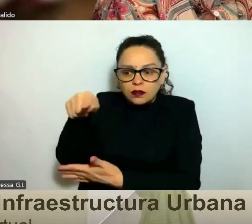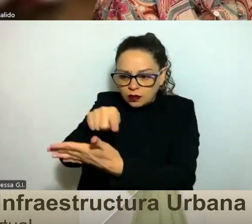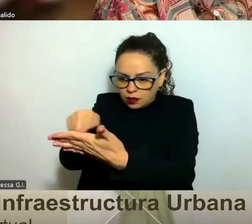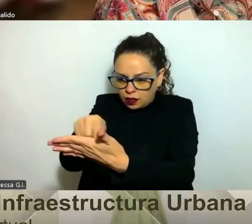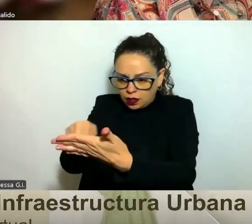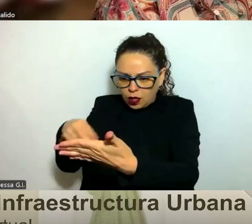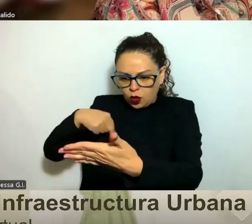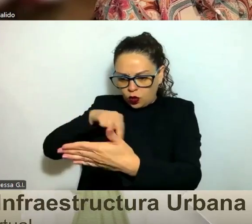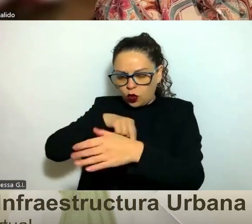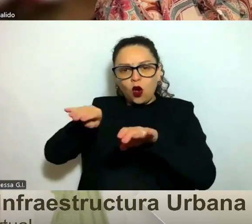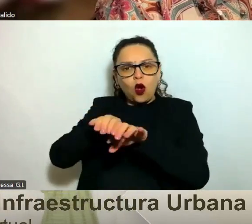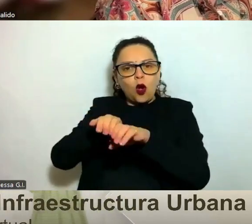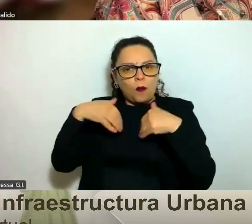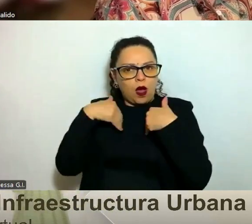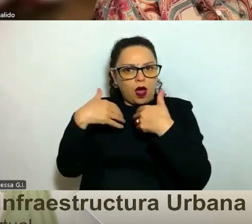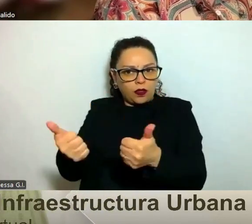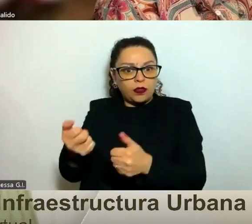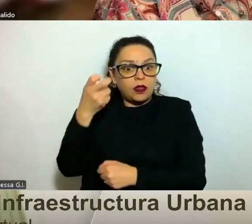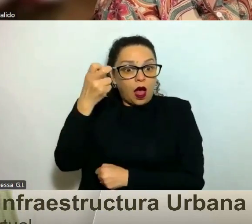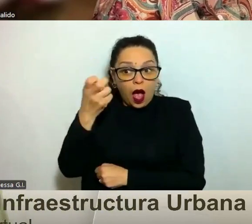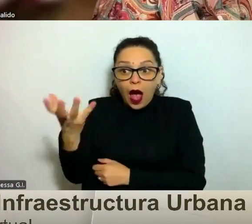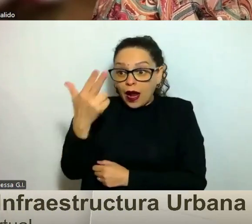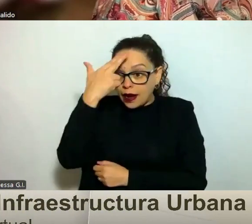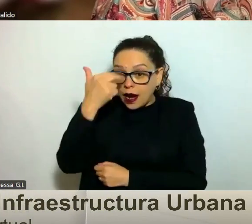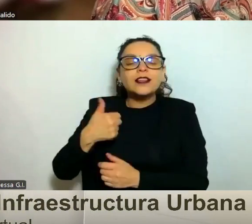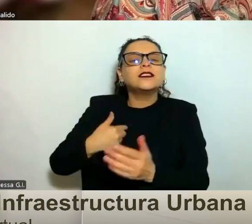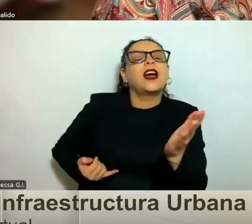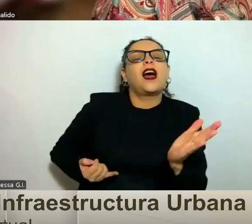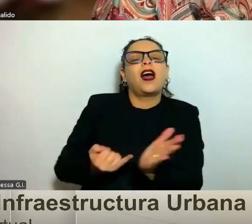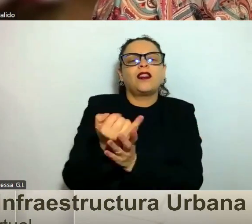el artículo 42 ter,